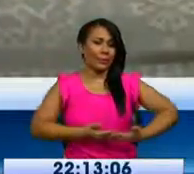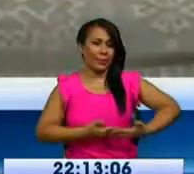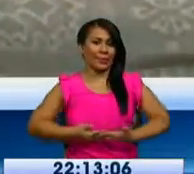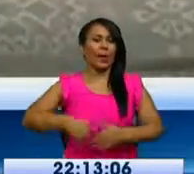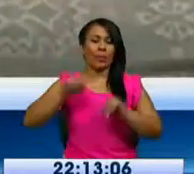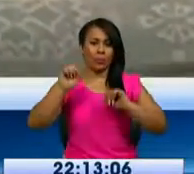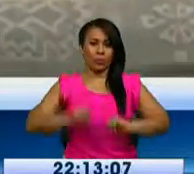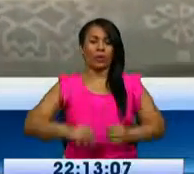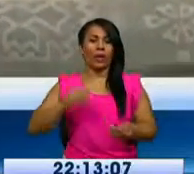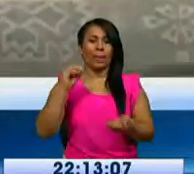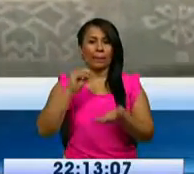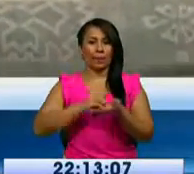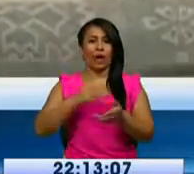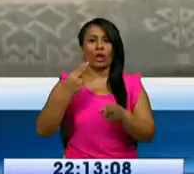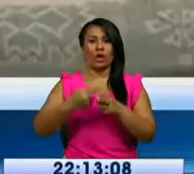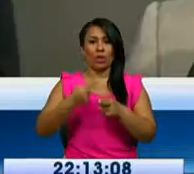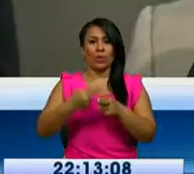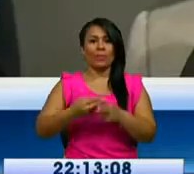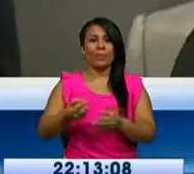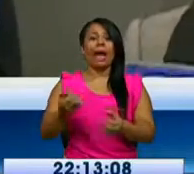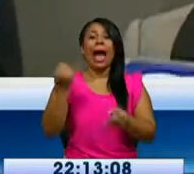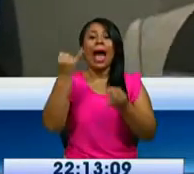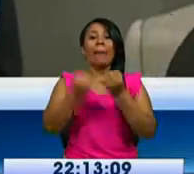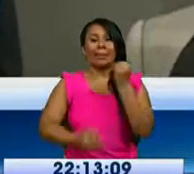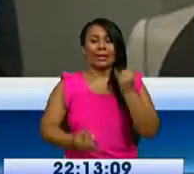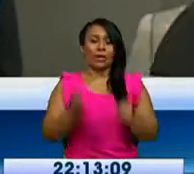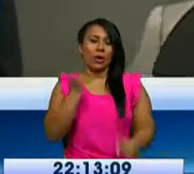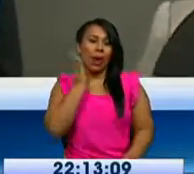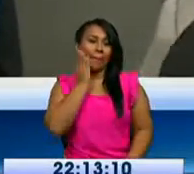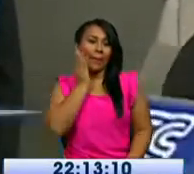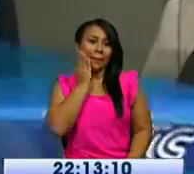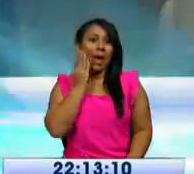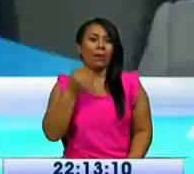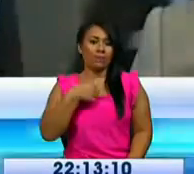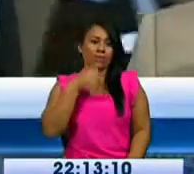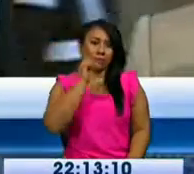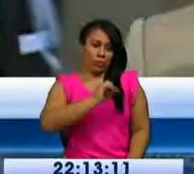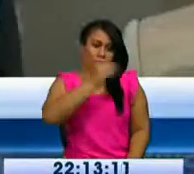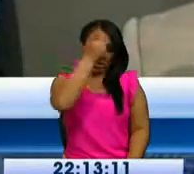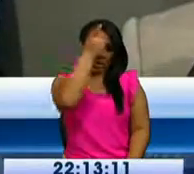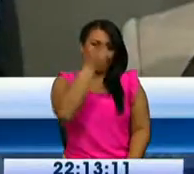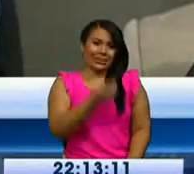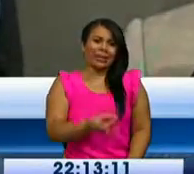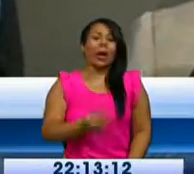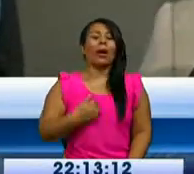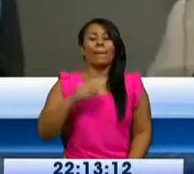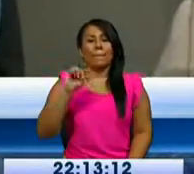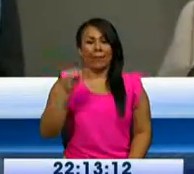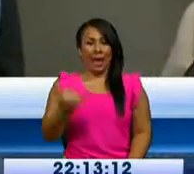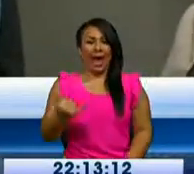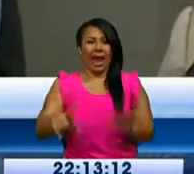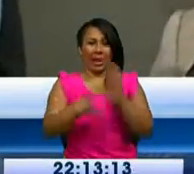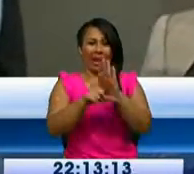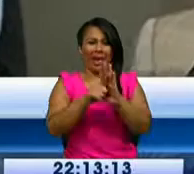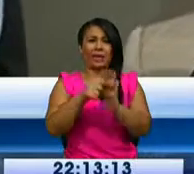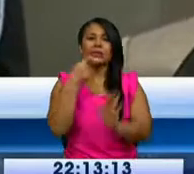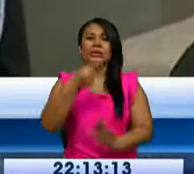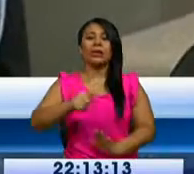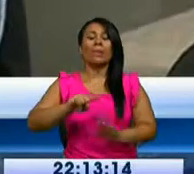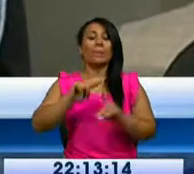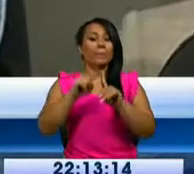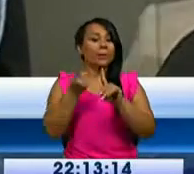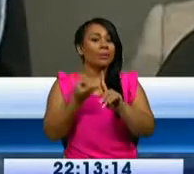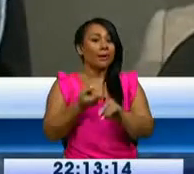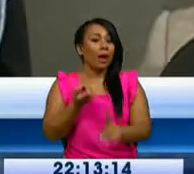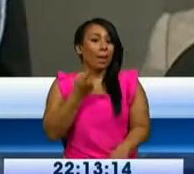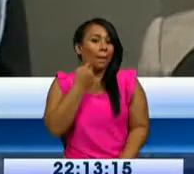llevar primero el apellido de la madre. El apellido que lleva el niño es primero el del padre y luego el de la madre. Pero si